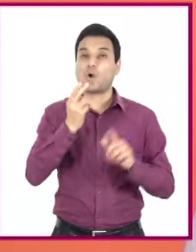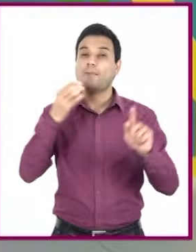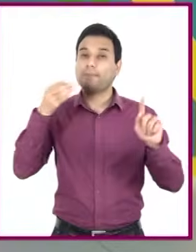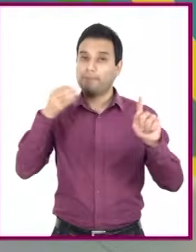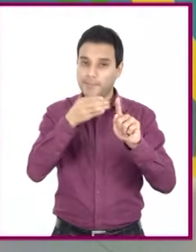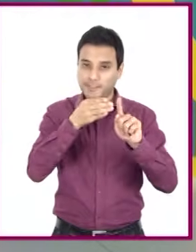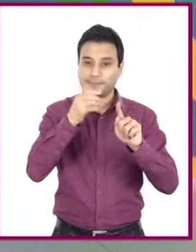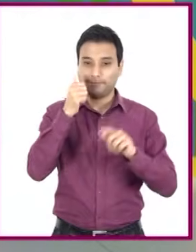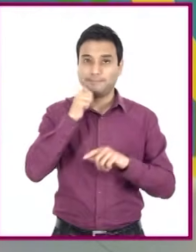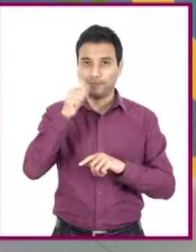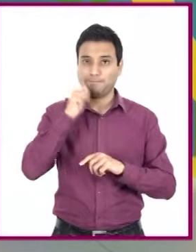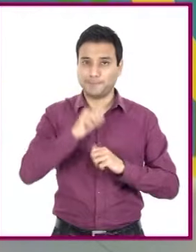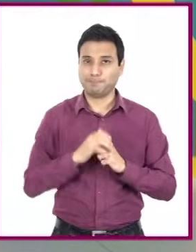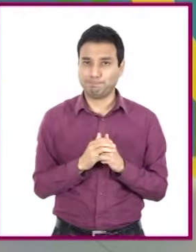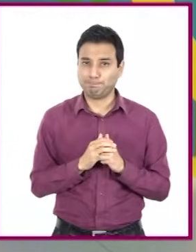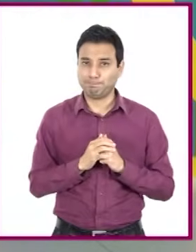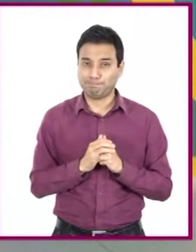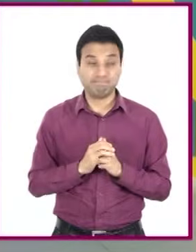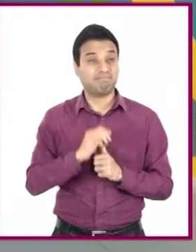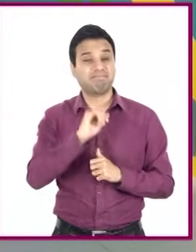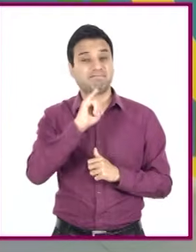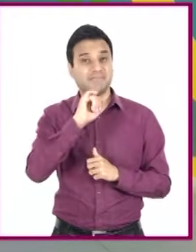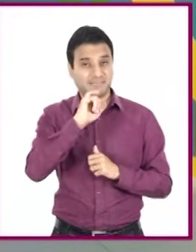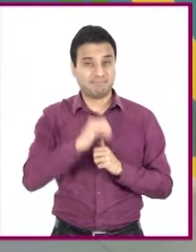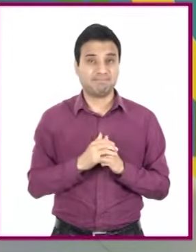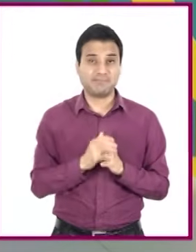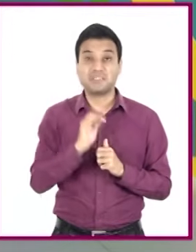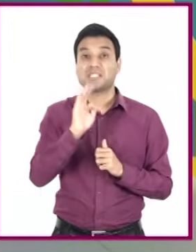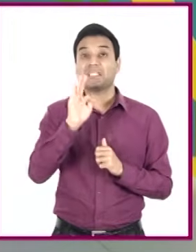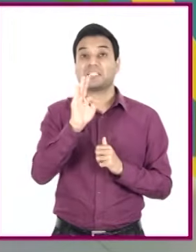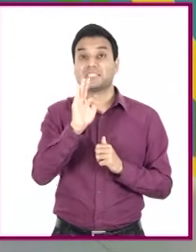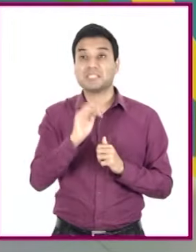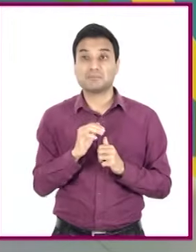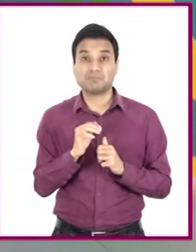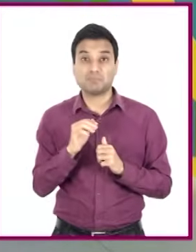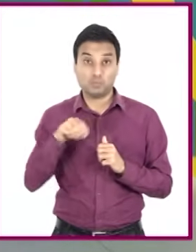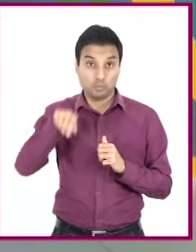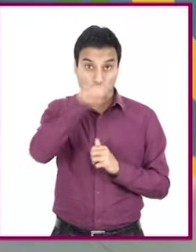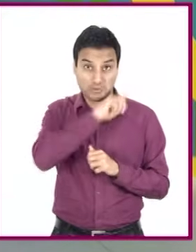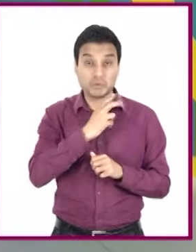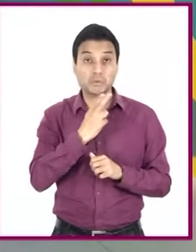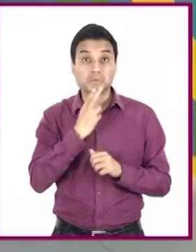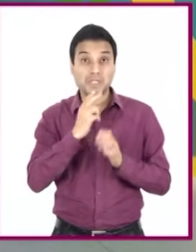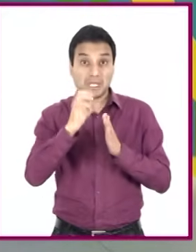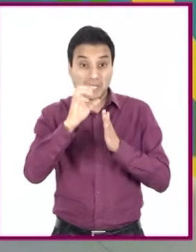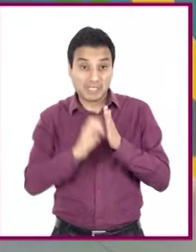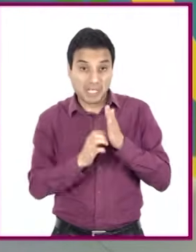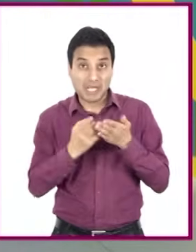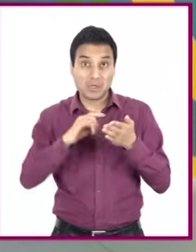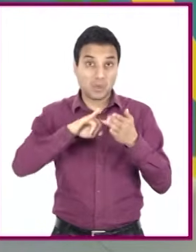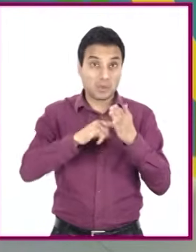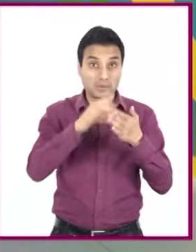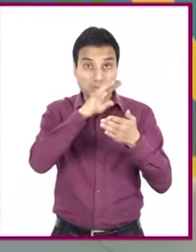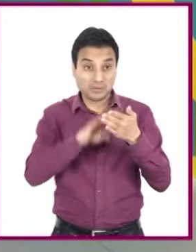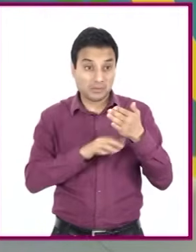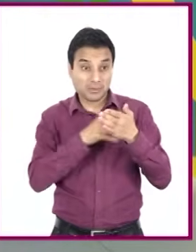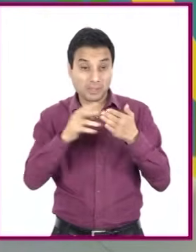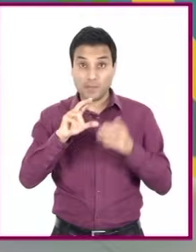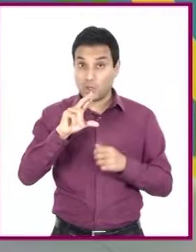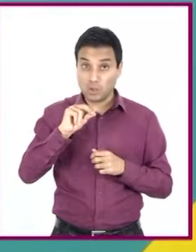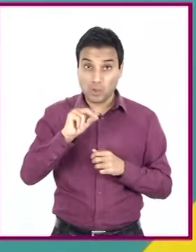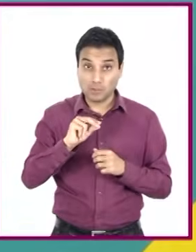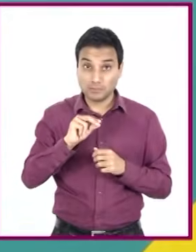importante. Claro que sí. Y aunque quizás no todos utilizan un calendario o cronograma como tú, para organizar